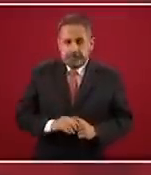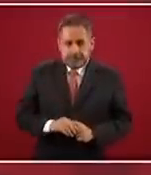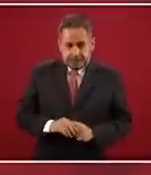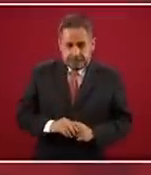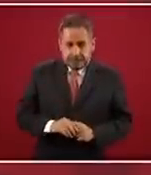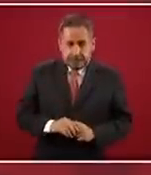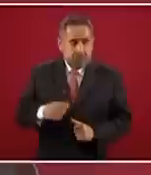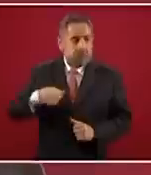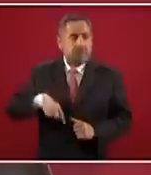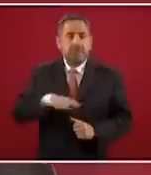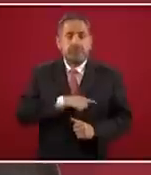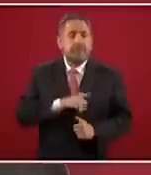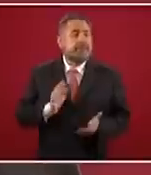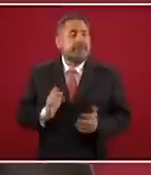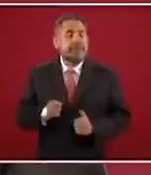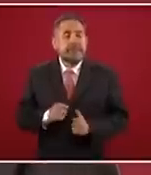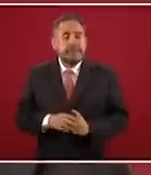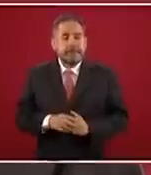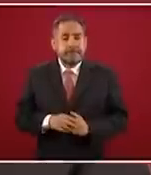no somos